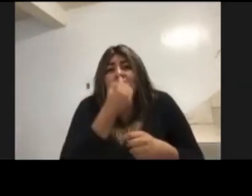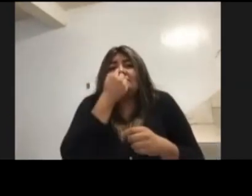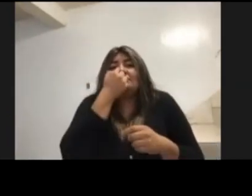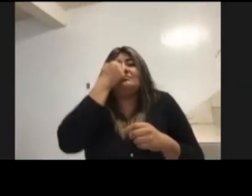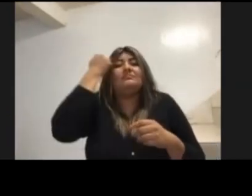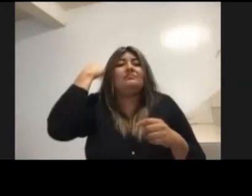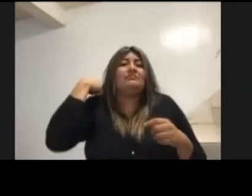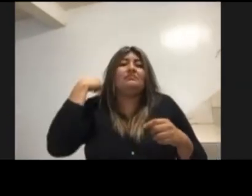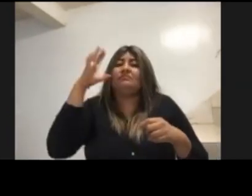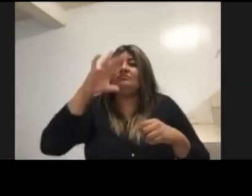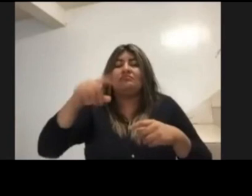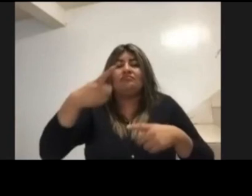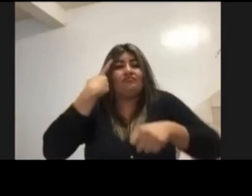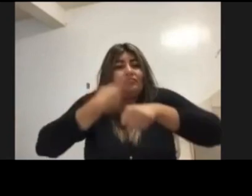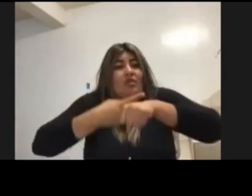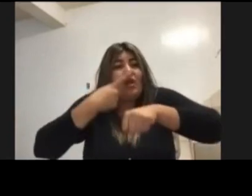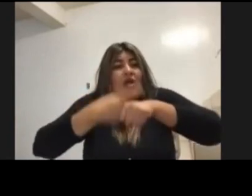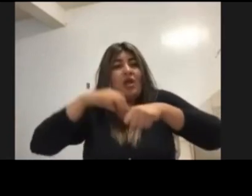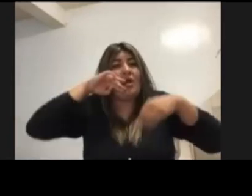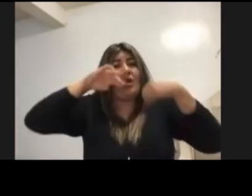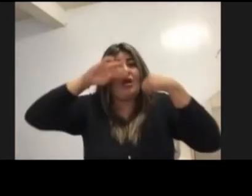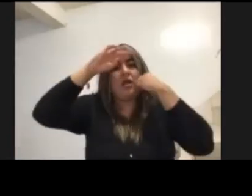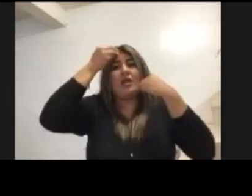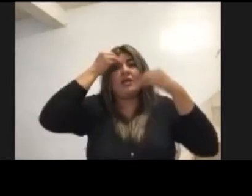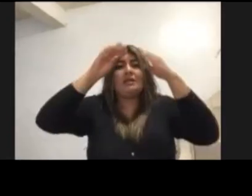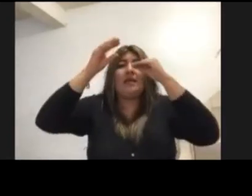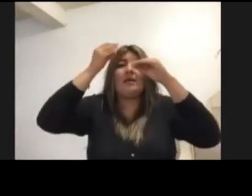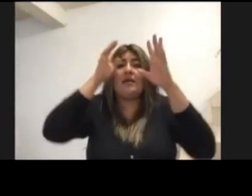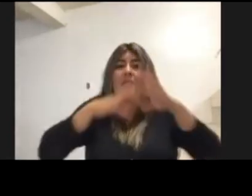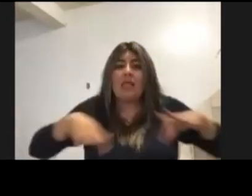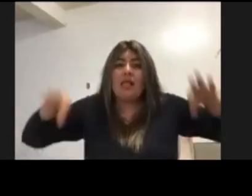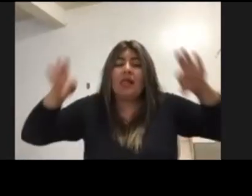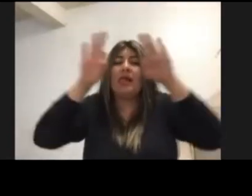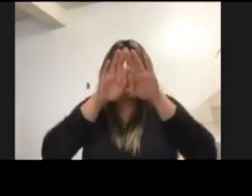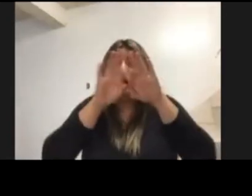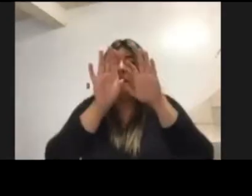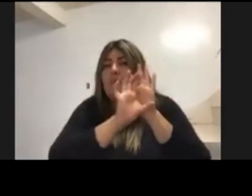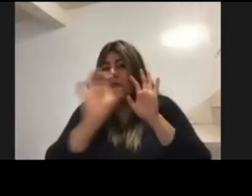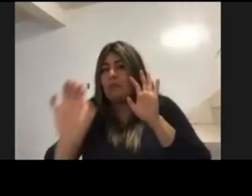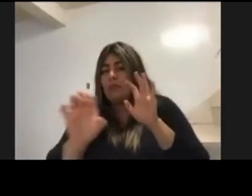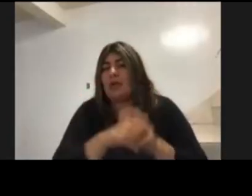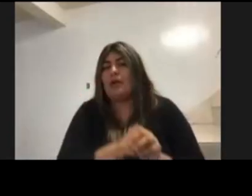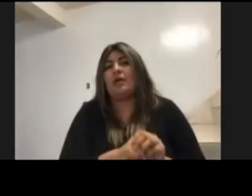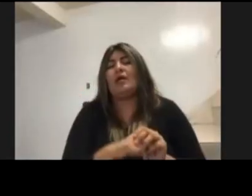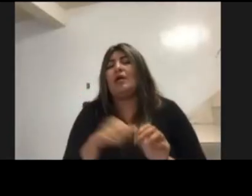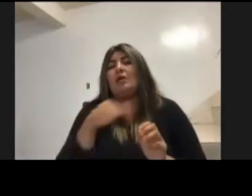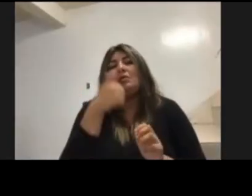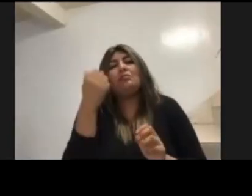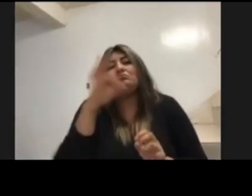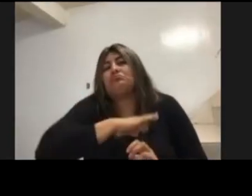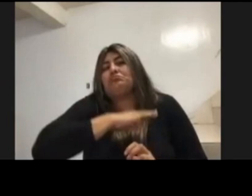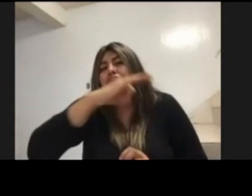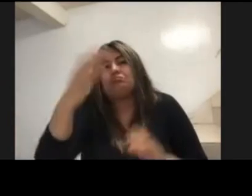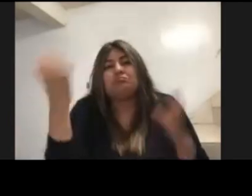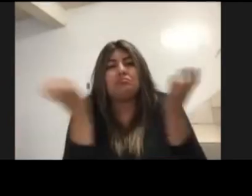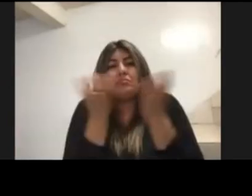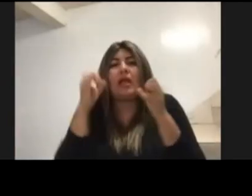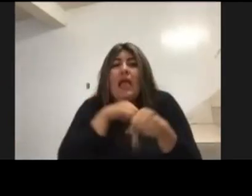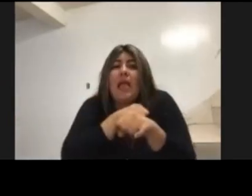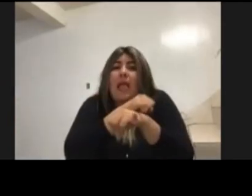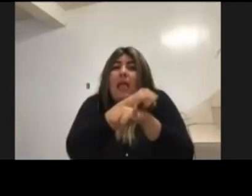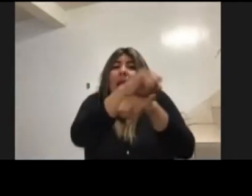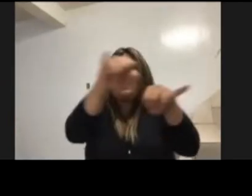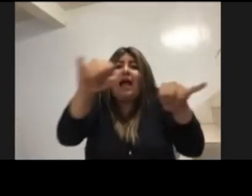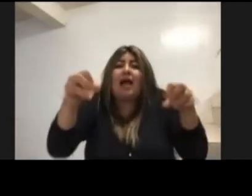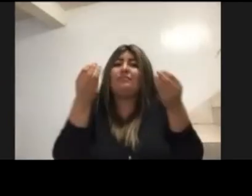enferme? Ese es el aprendizaje fundamental. Otros chicos, repito, pueden hacer investigaciones muy profundas sobre